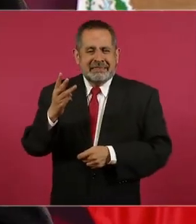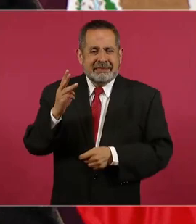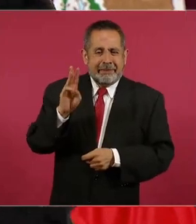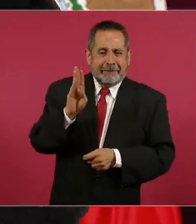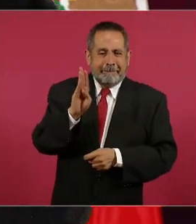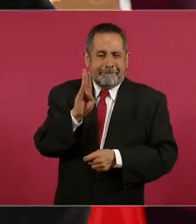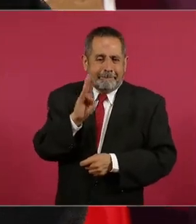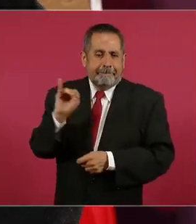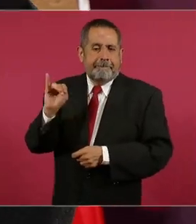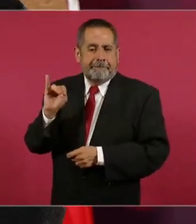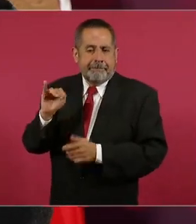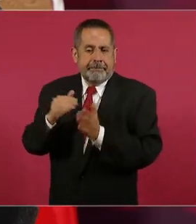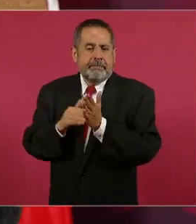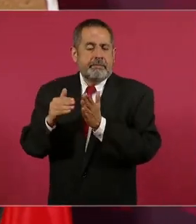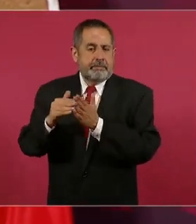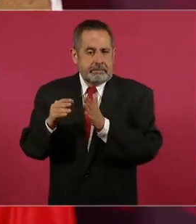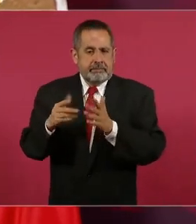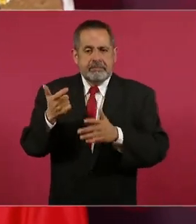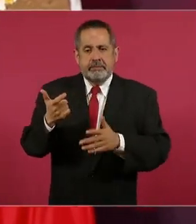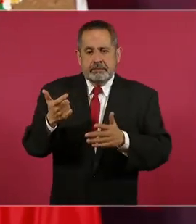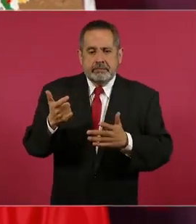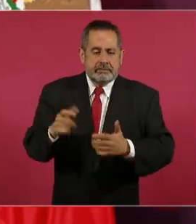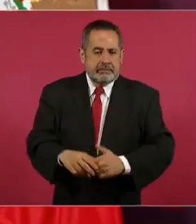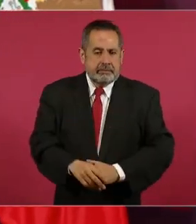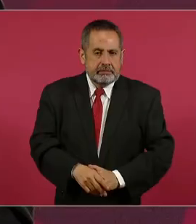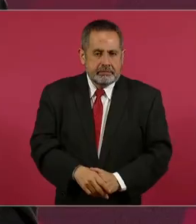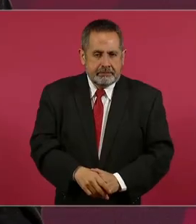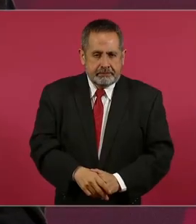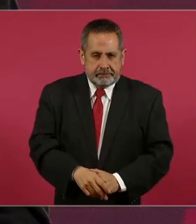3 billones de pesos.